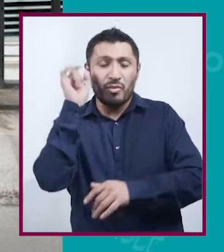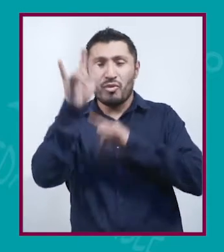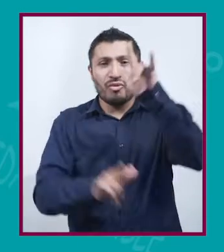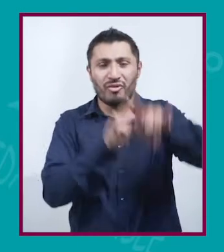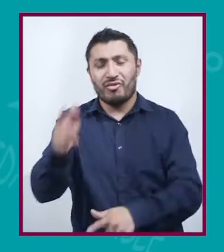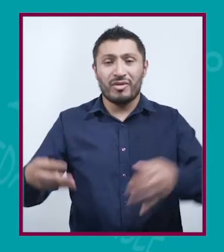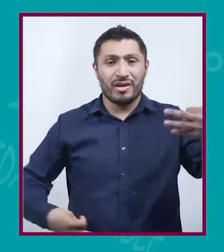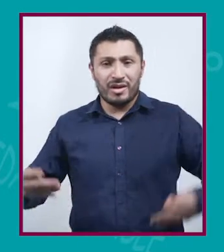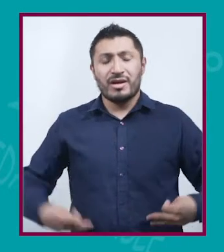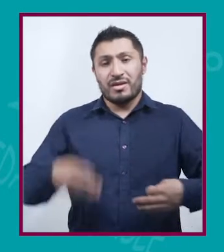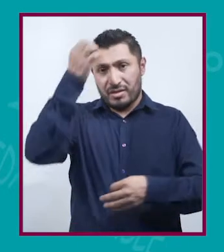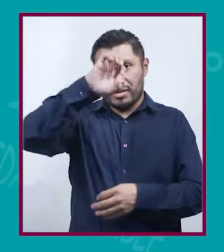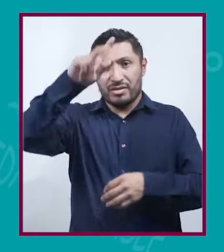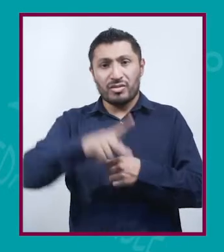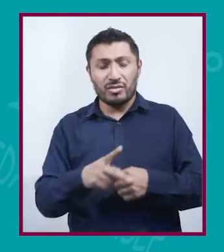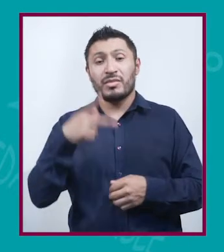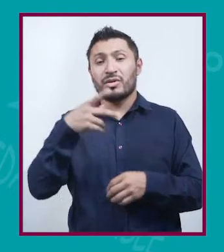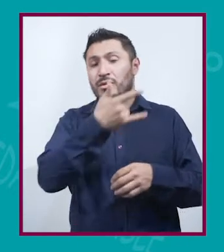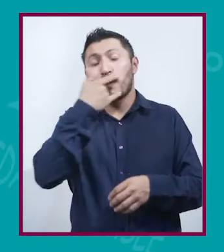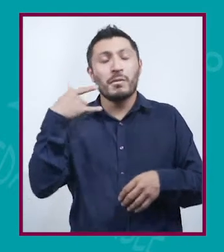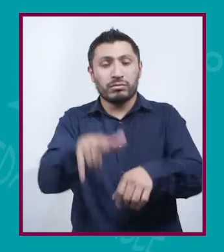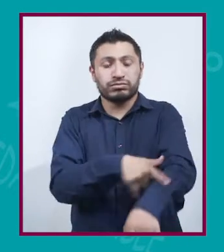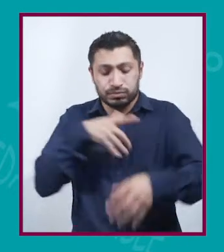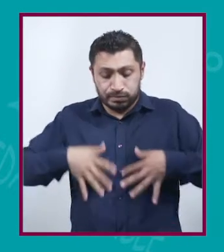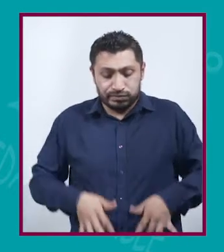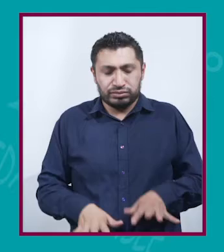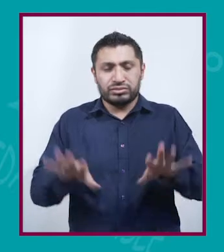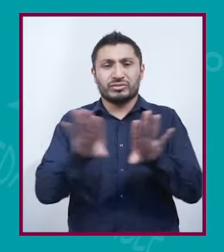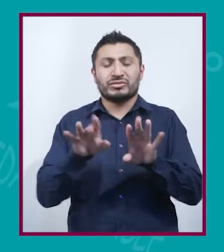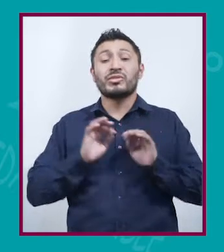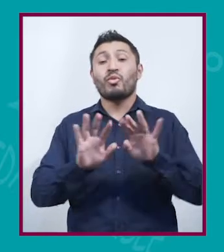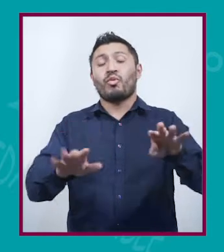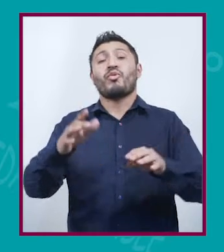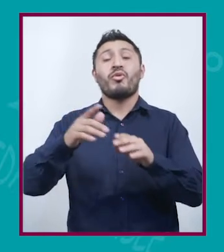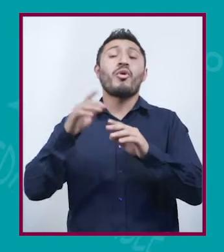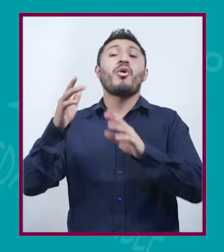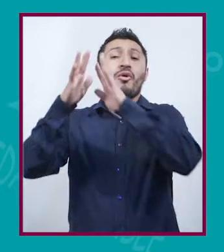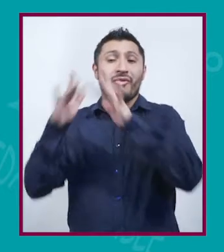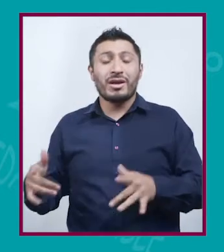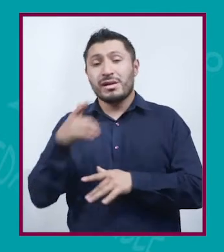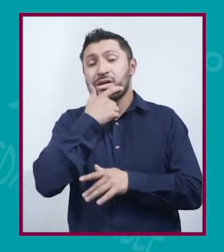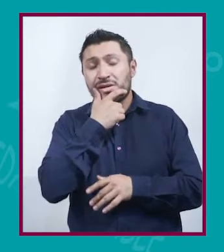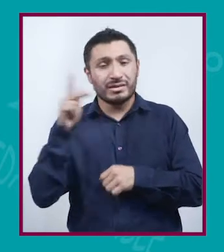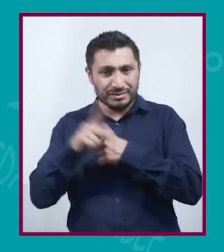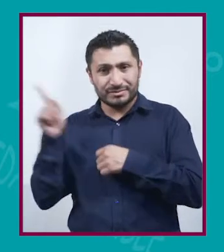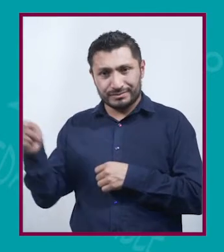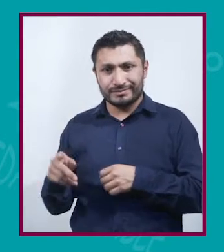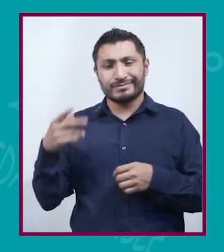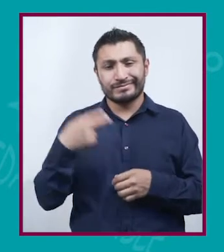las ferias y teatros de toda Europa. Sus calzones largos se popularizaron sobre todo en Francia e Inglaterra, donde se les